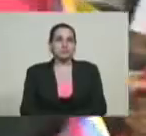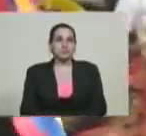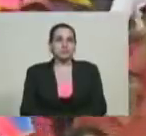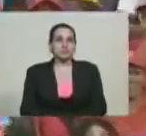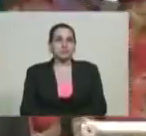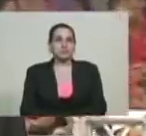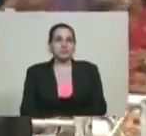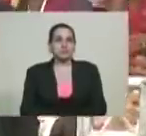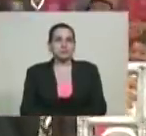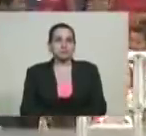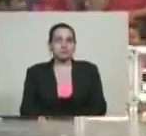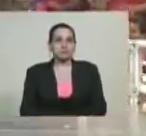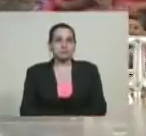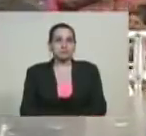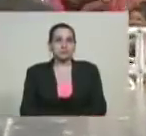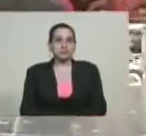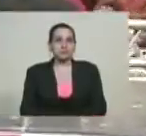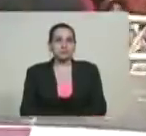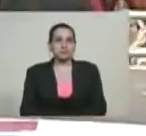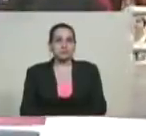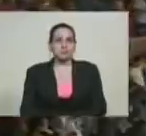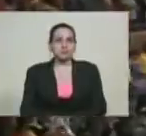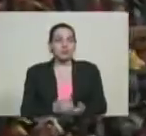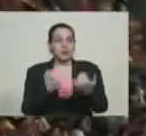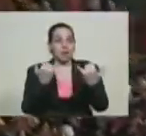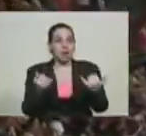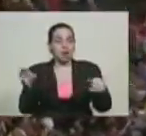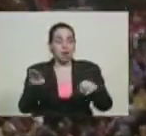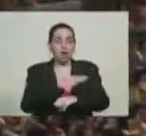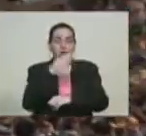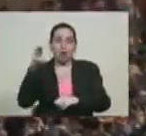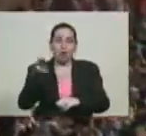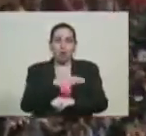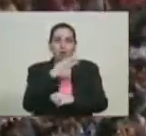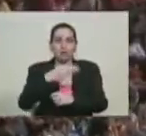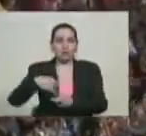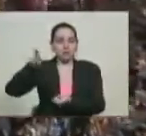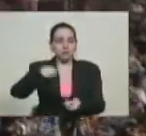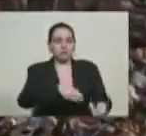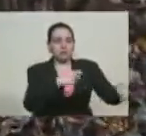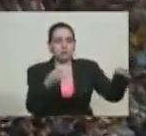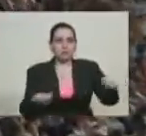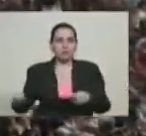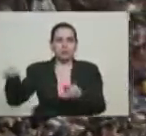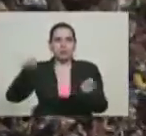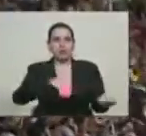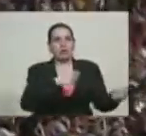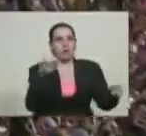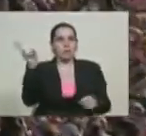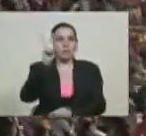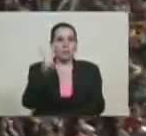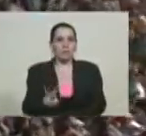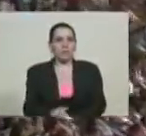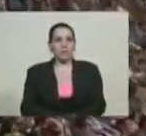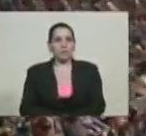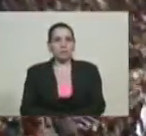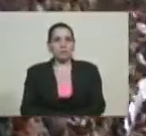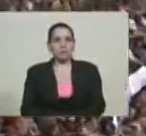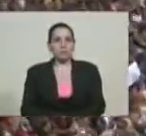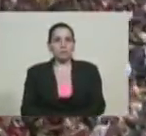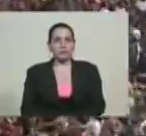bonita. Y de inmediato, nuestra música llanera, nuestra música venezolana. ¡Que venga el